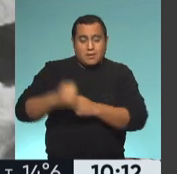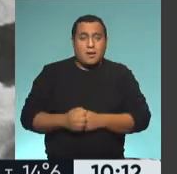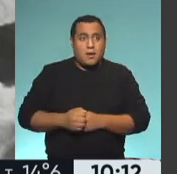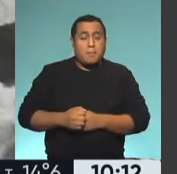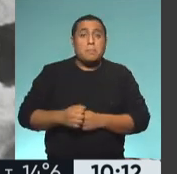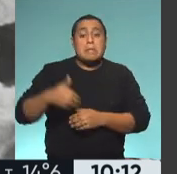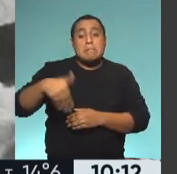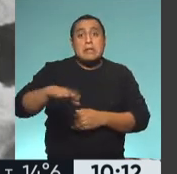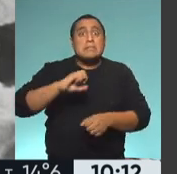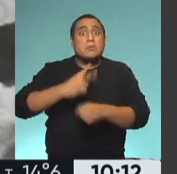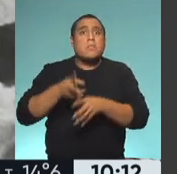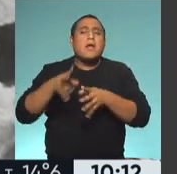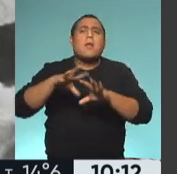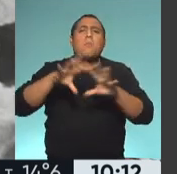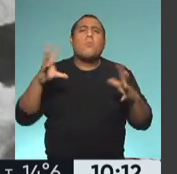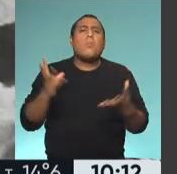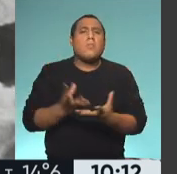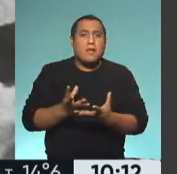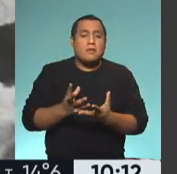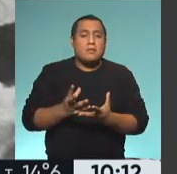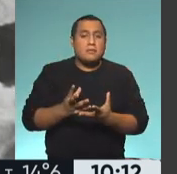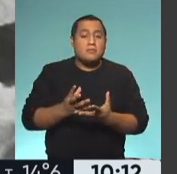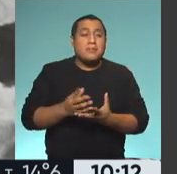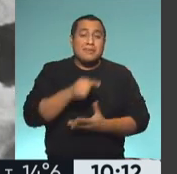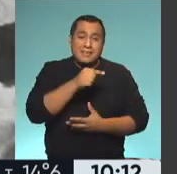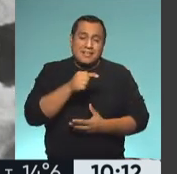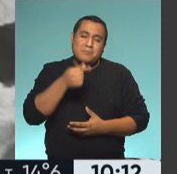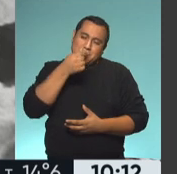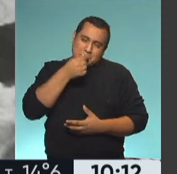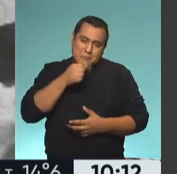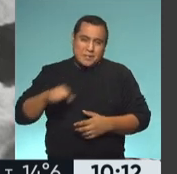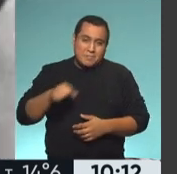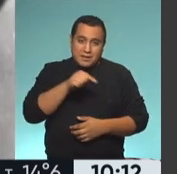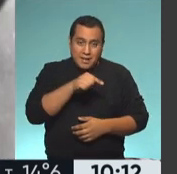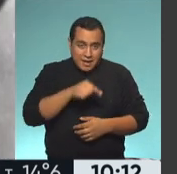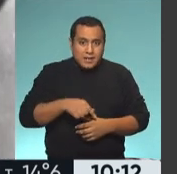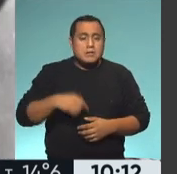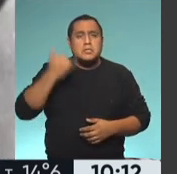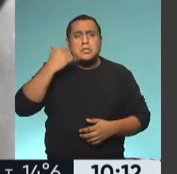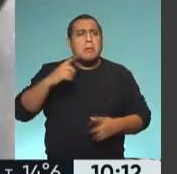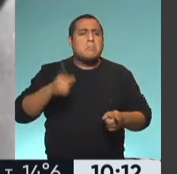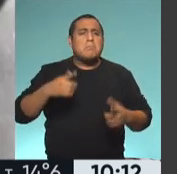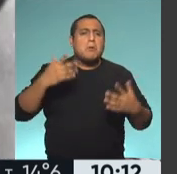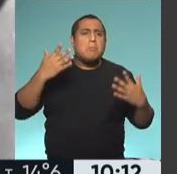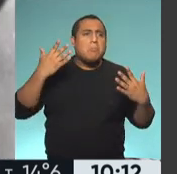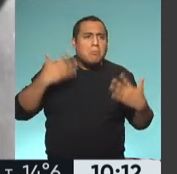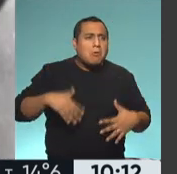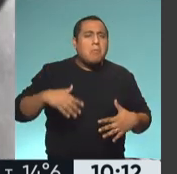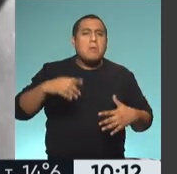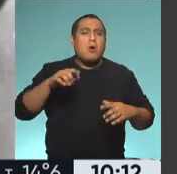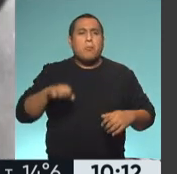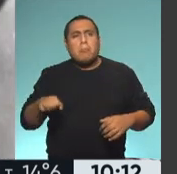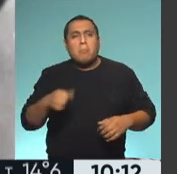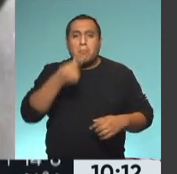la Segunda Guerra Mundial, Chaplin, ya sin bombín, encarna en El Gran